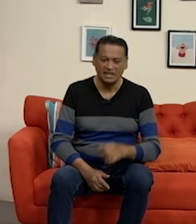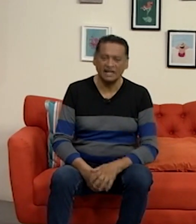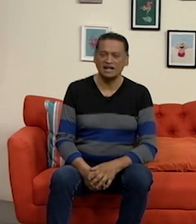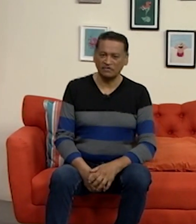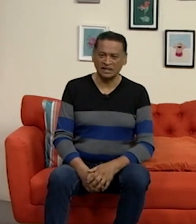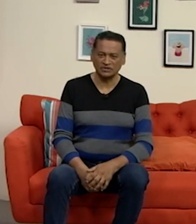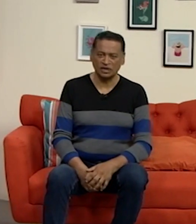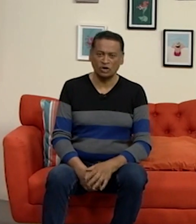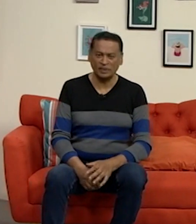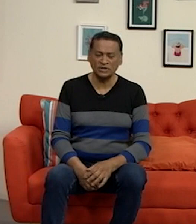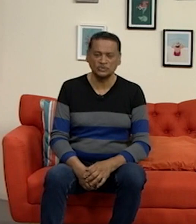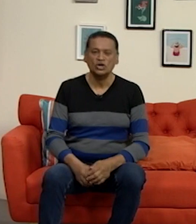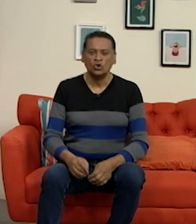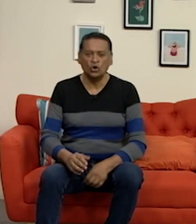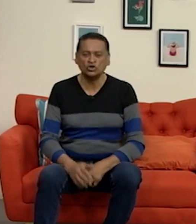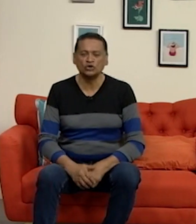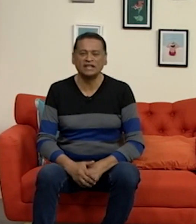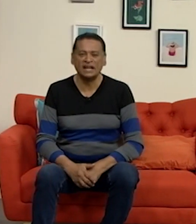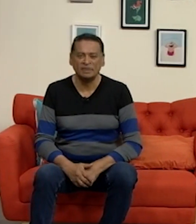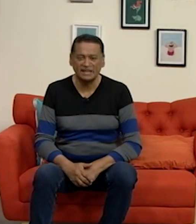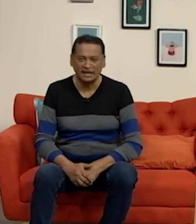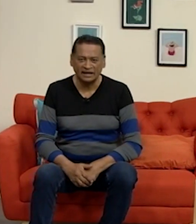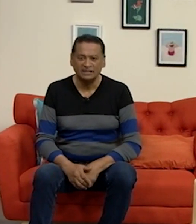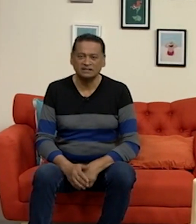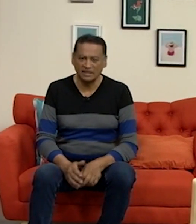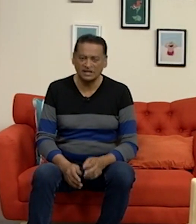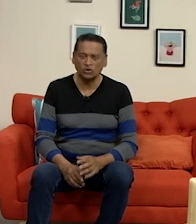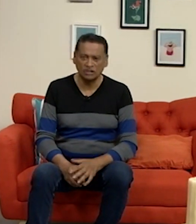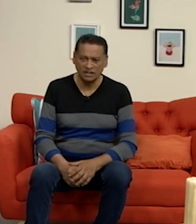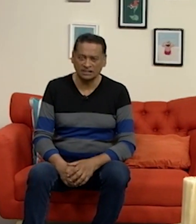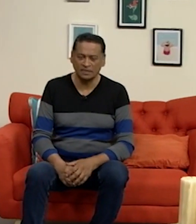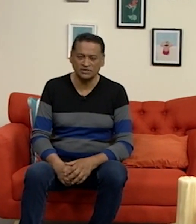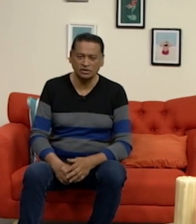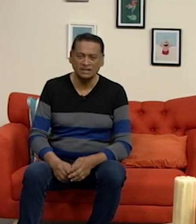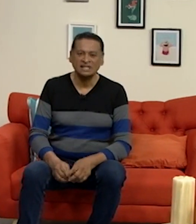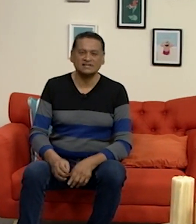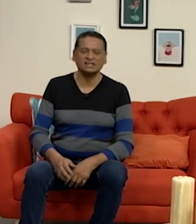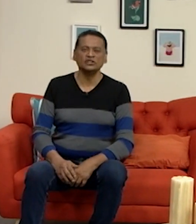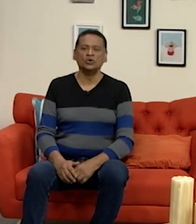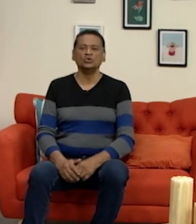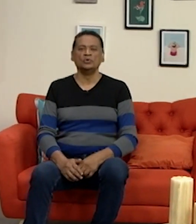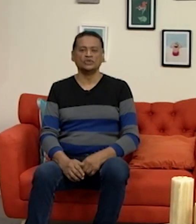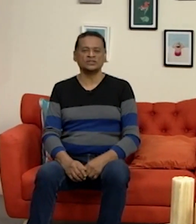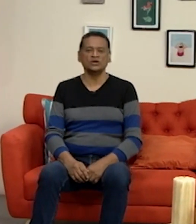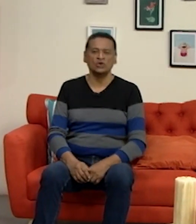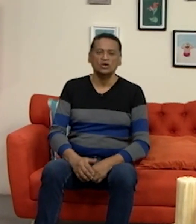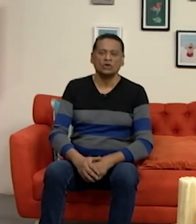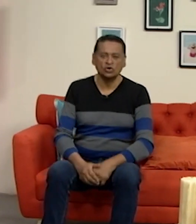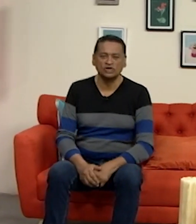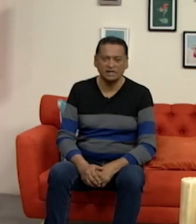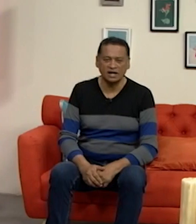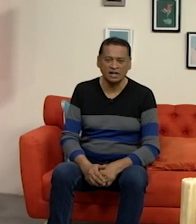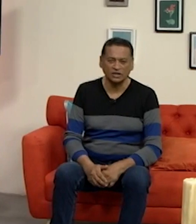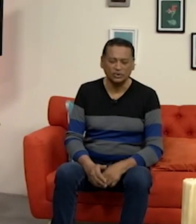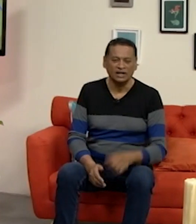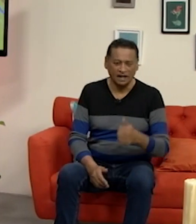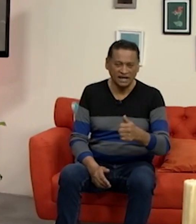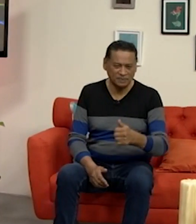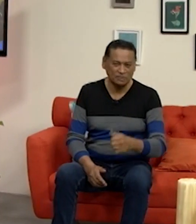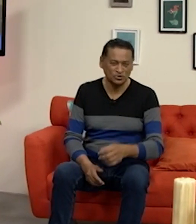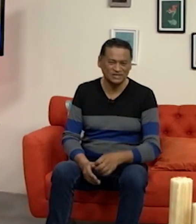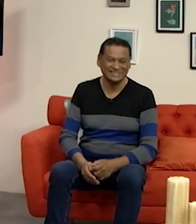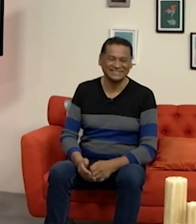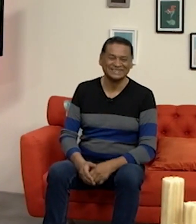aquí en Café Nacional. Acompáñenos, 8 de la mañana, 13 Costa Rica Televisión, 101.5 Costa Rica Radio.